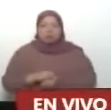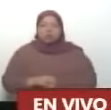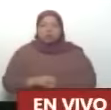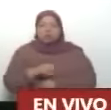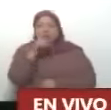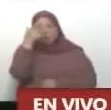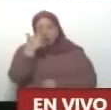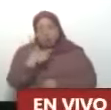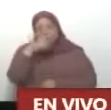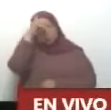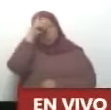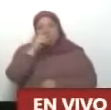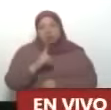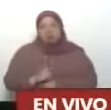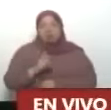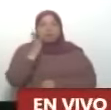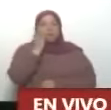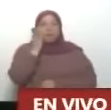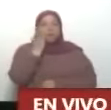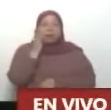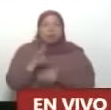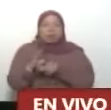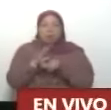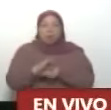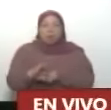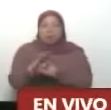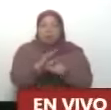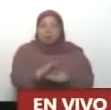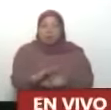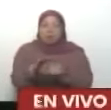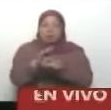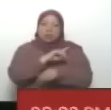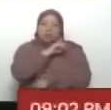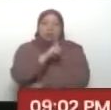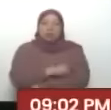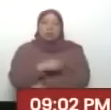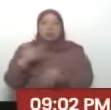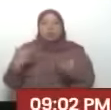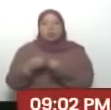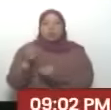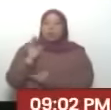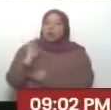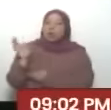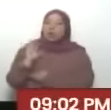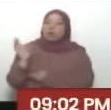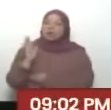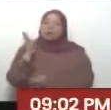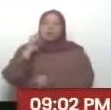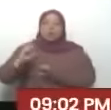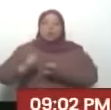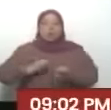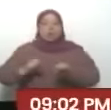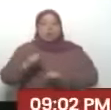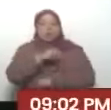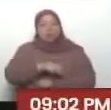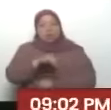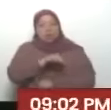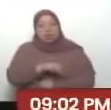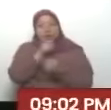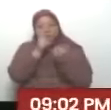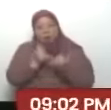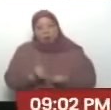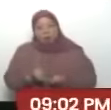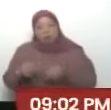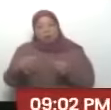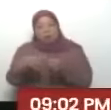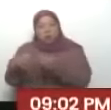las personas con discapacidad, las madres cuidadoras, para fortalecer el Congreso de los Movimientos Sociales de la Nueva Época y